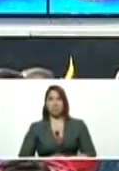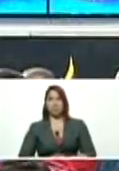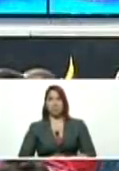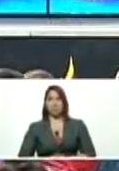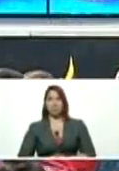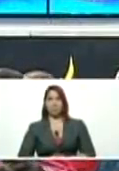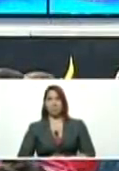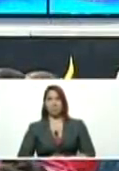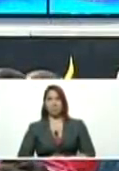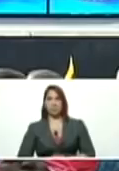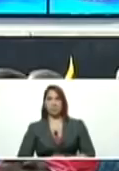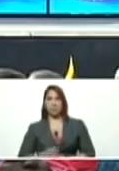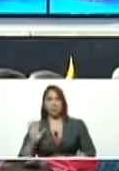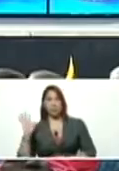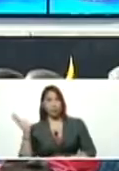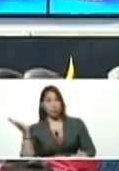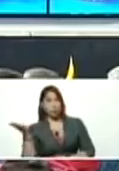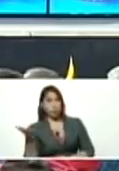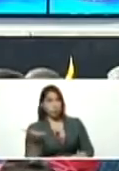los mesoneros